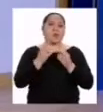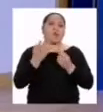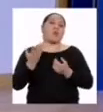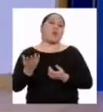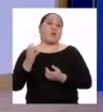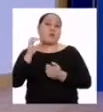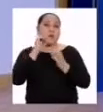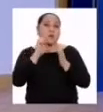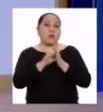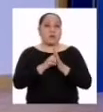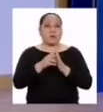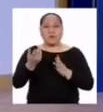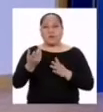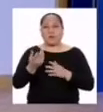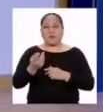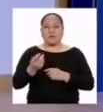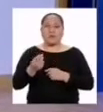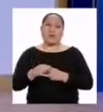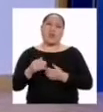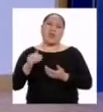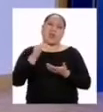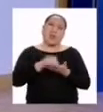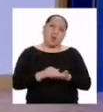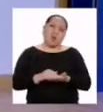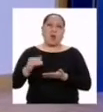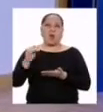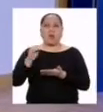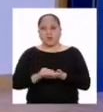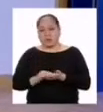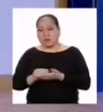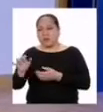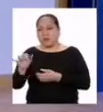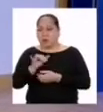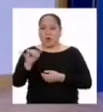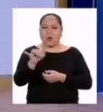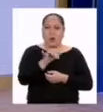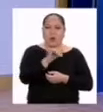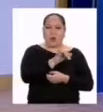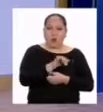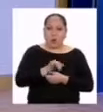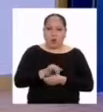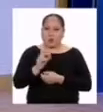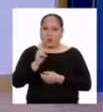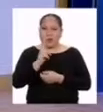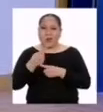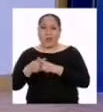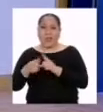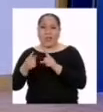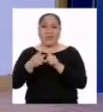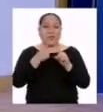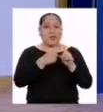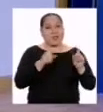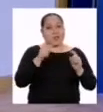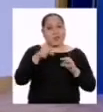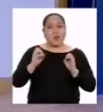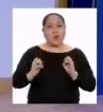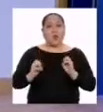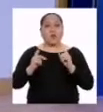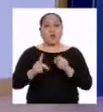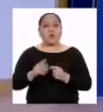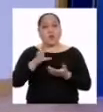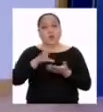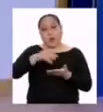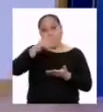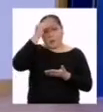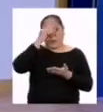digamos que sería muy monótono si todas y todos fuéramos iguales. La diversidad es una oportunidad para